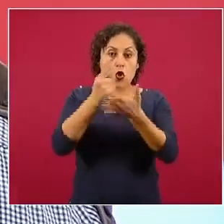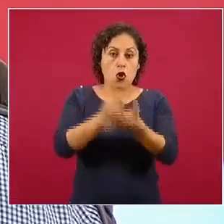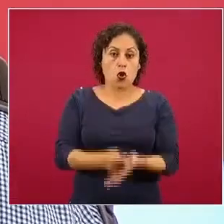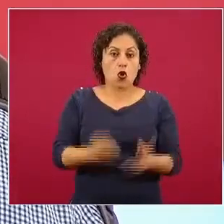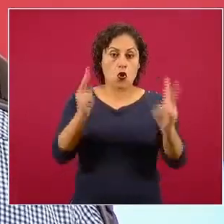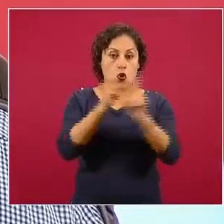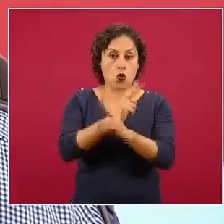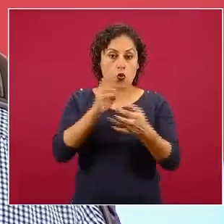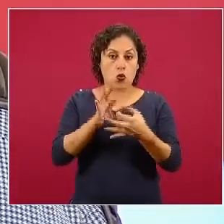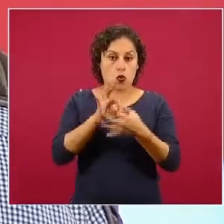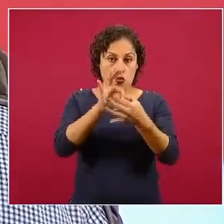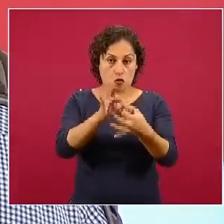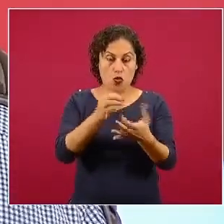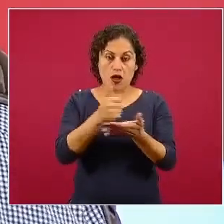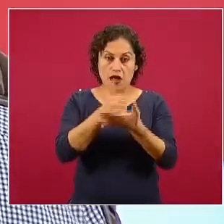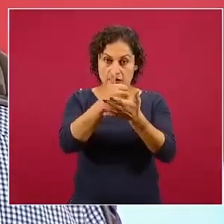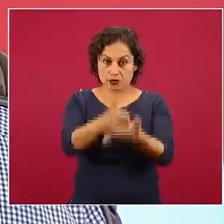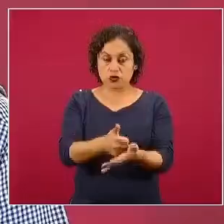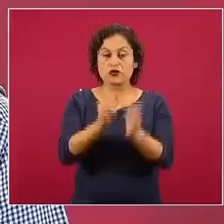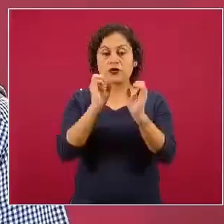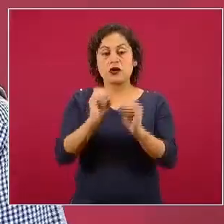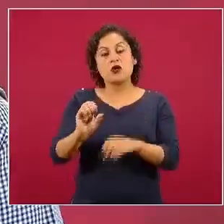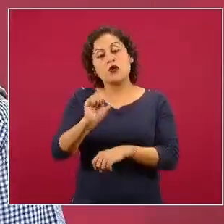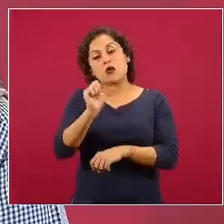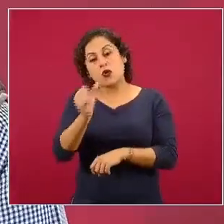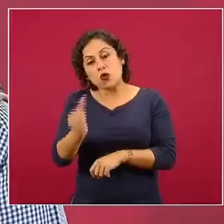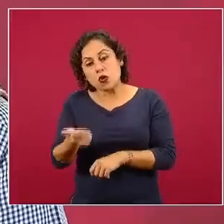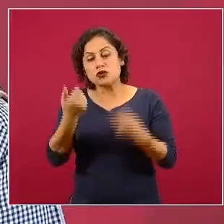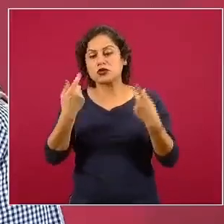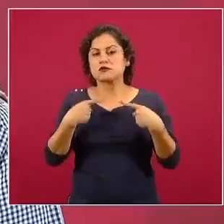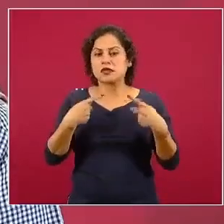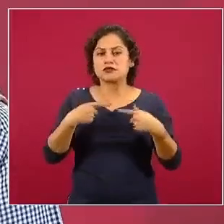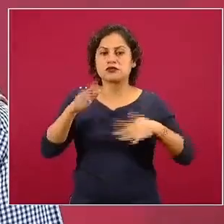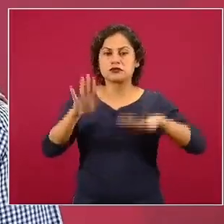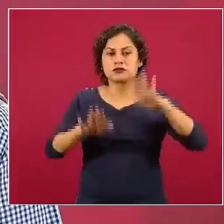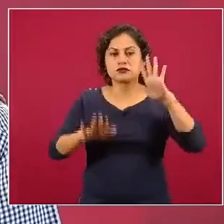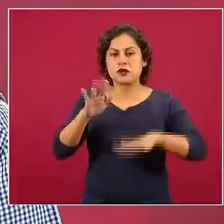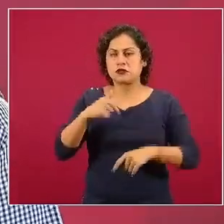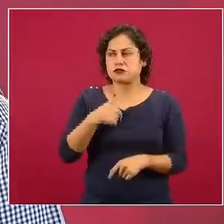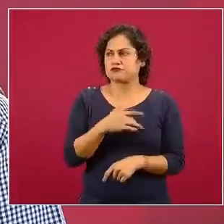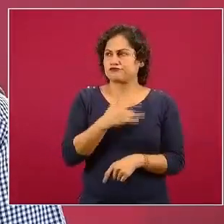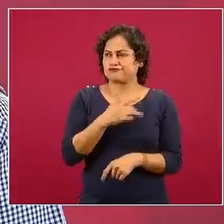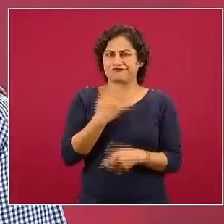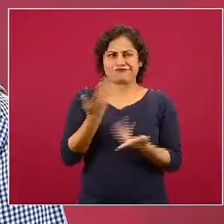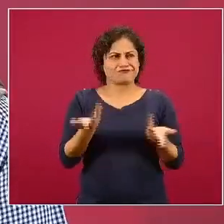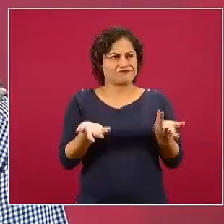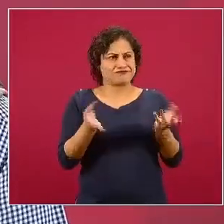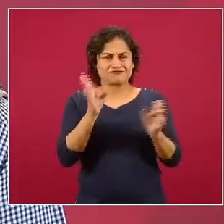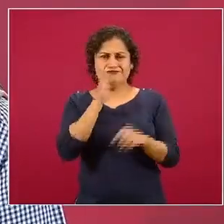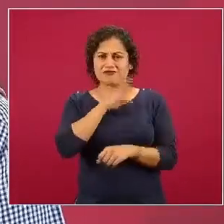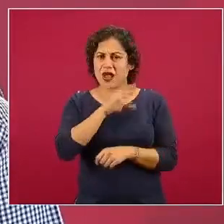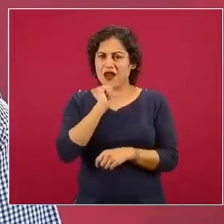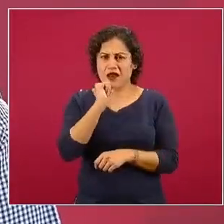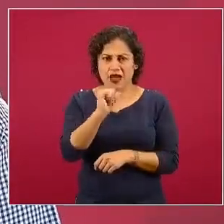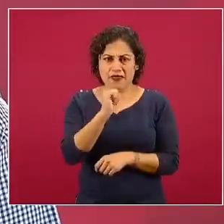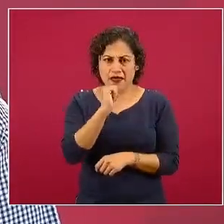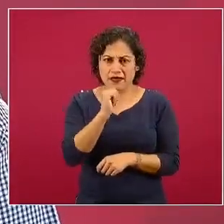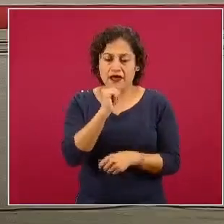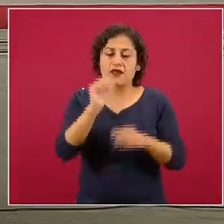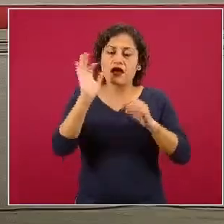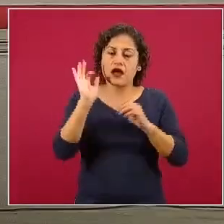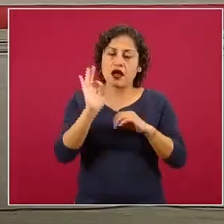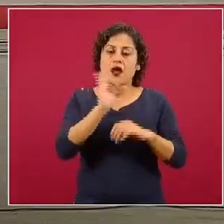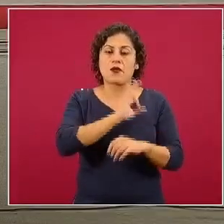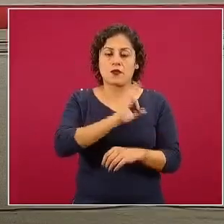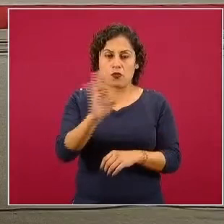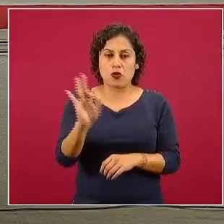donde sea posible o el estado de salud no presente ningún otro signo de alarma, pudieran inclusive recibir este tipo